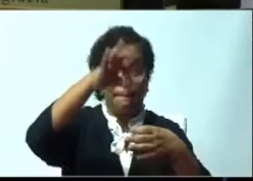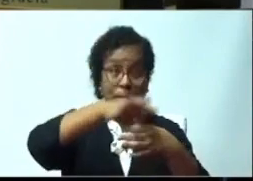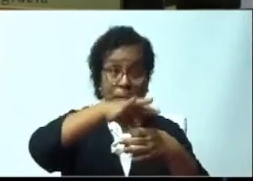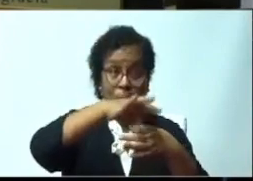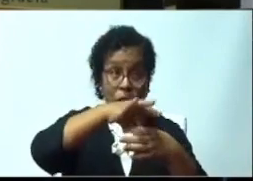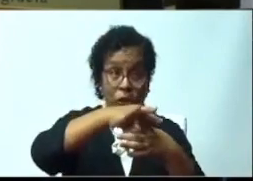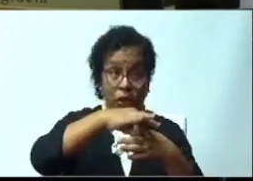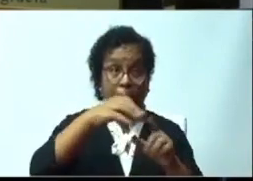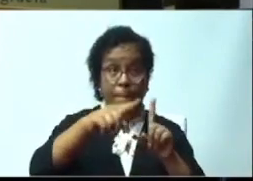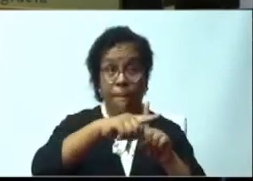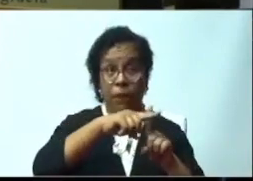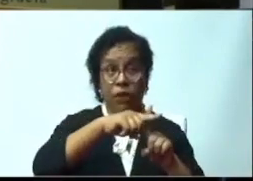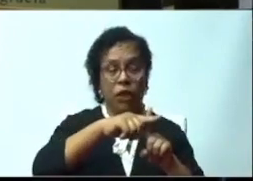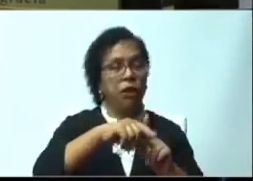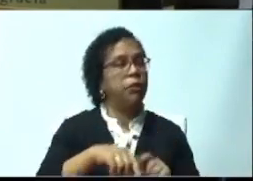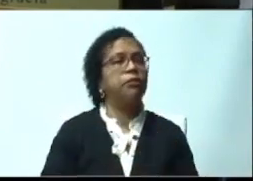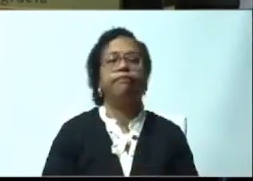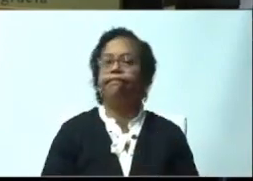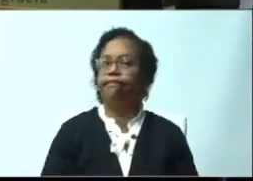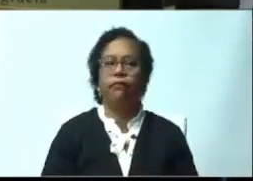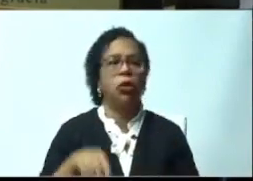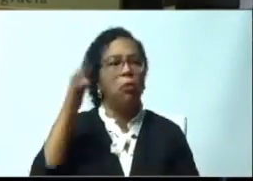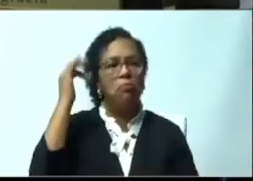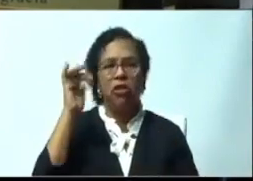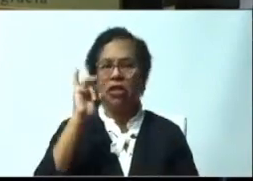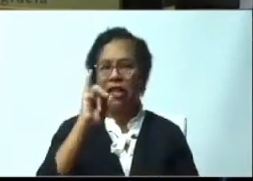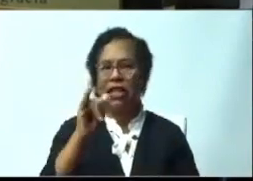que es inconstitucional y de unos ingresos que